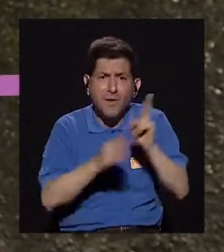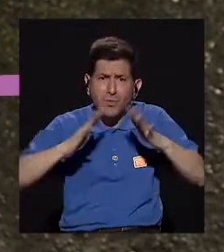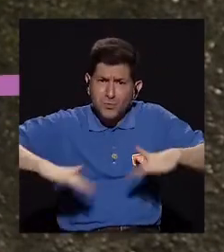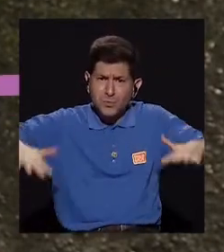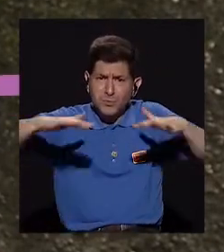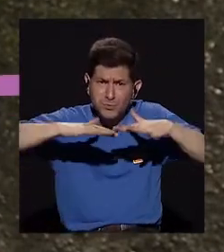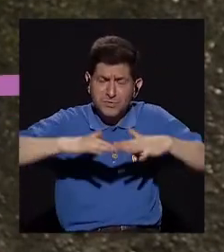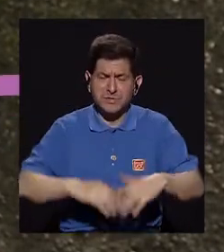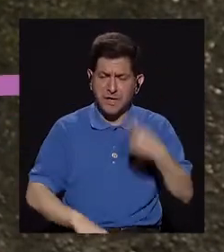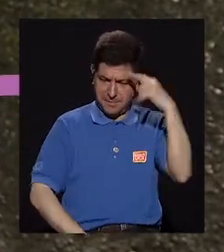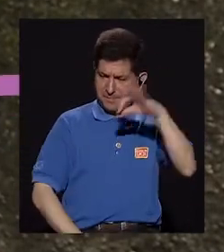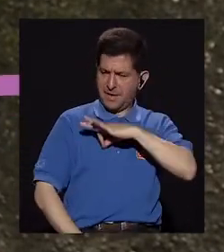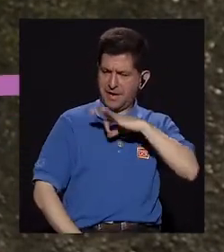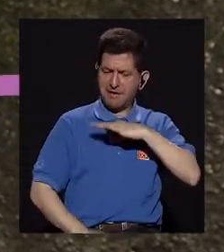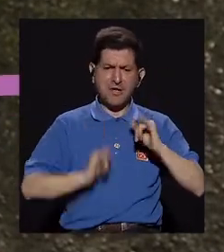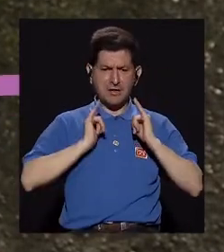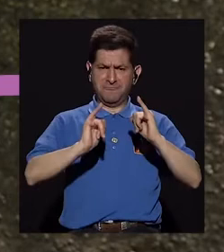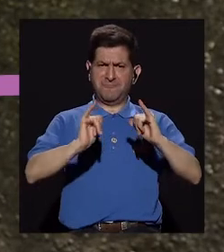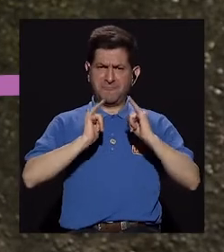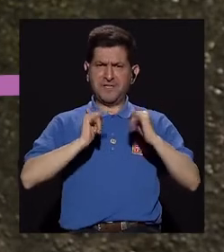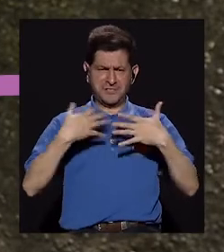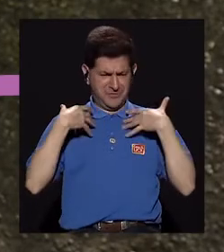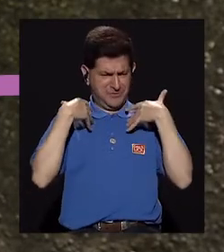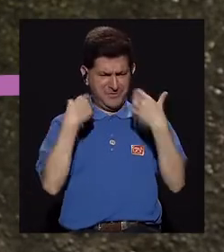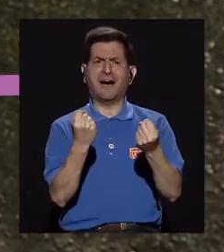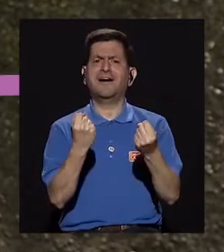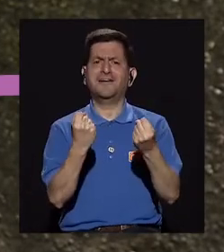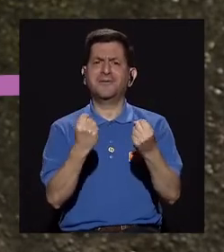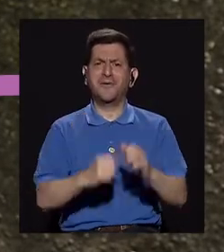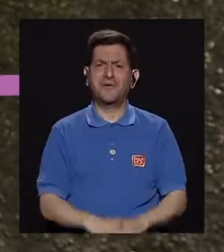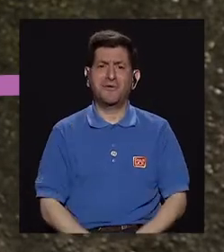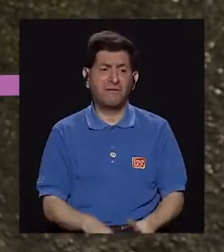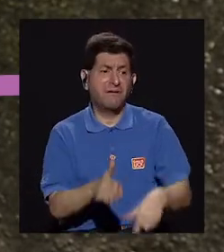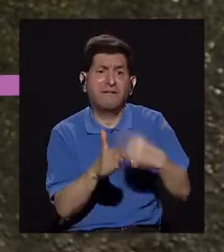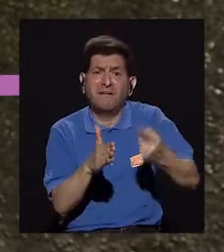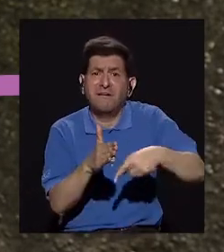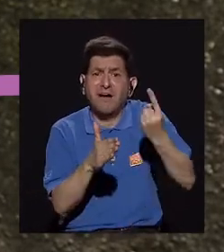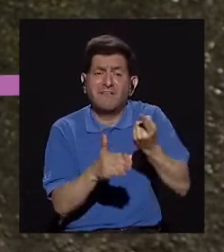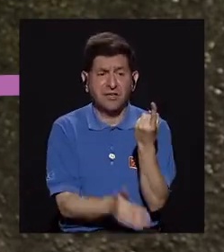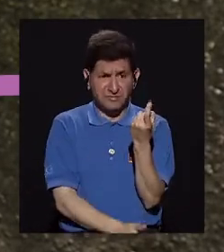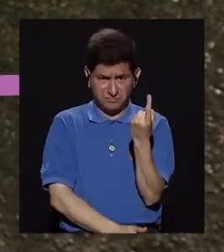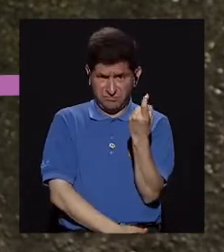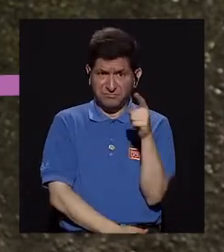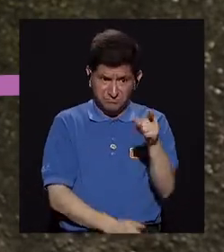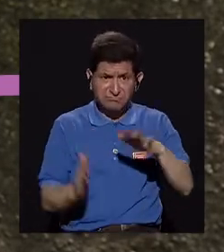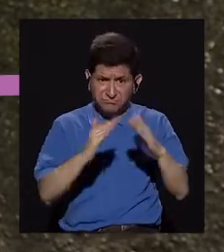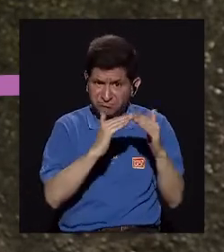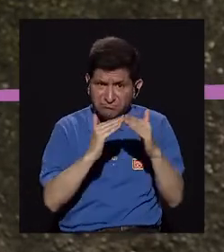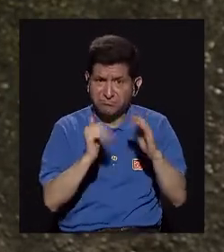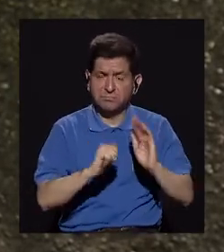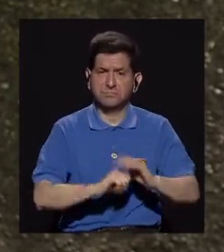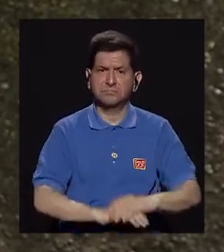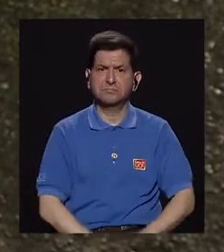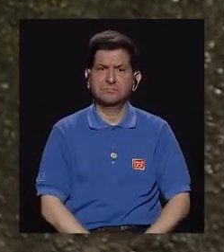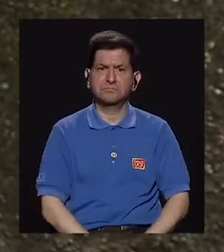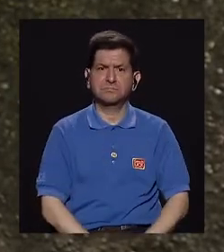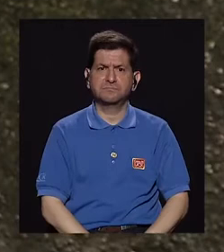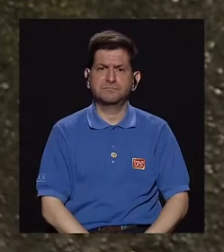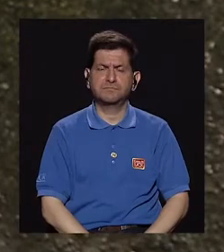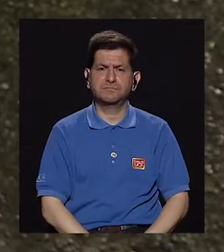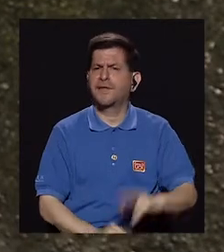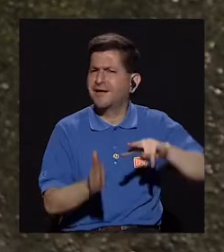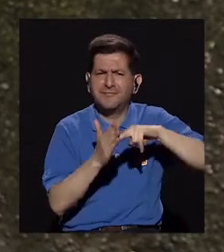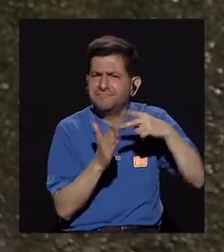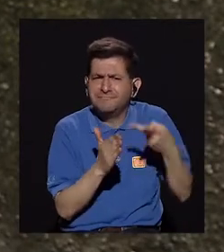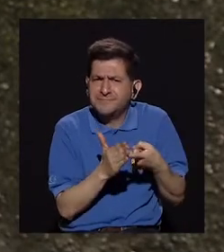el espacio para bienes comunes y sanos, ¿verdad? Que muchas veces hacen falta en las comunidades.